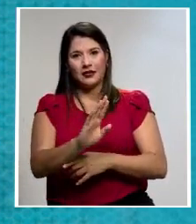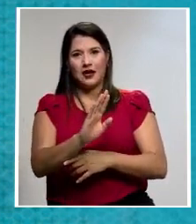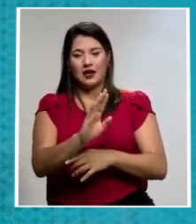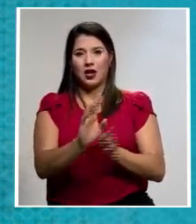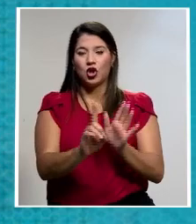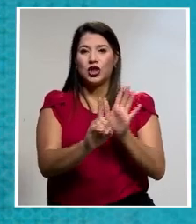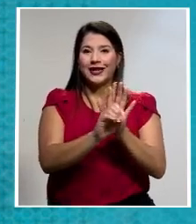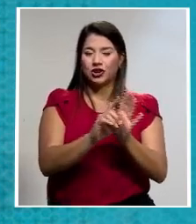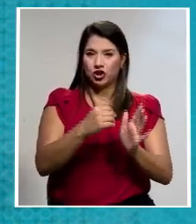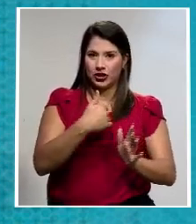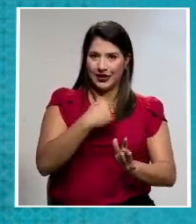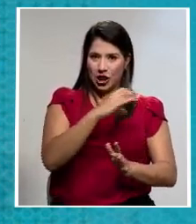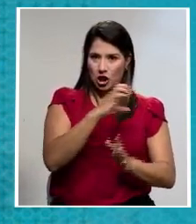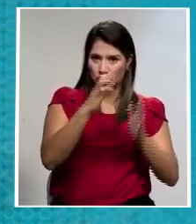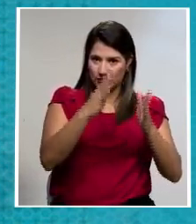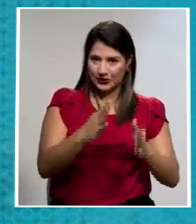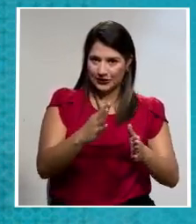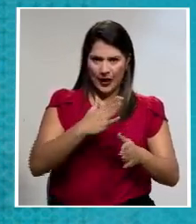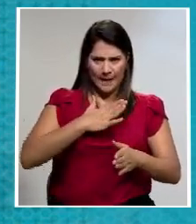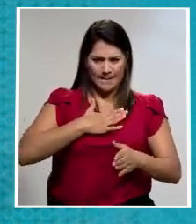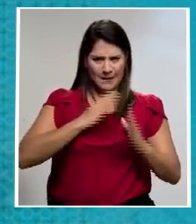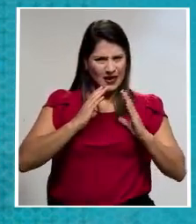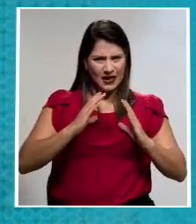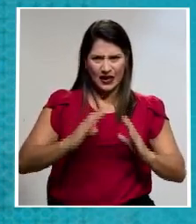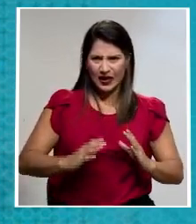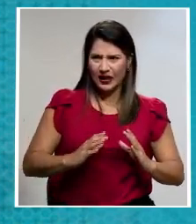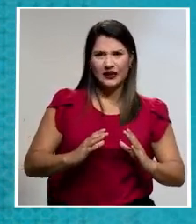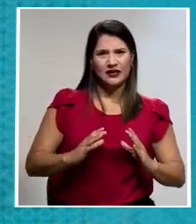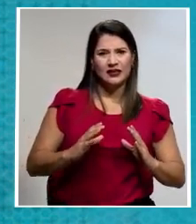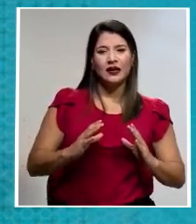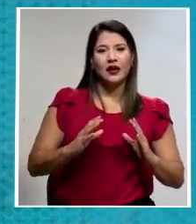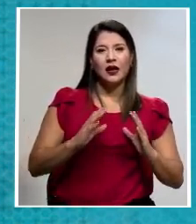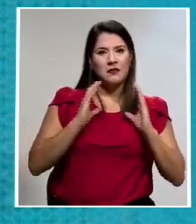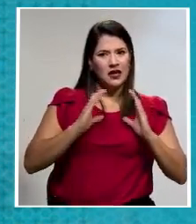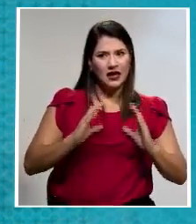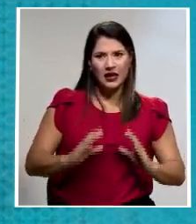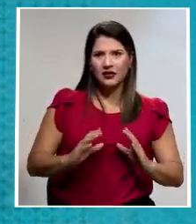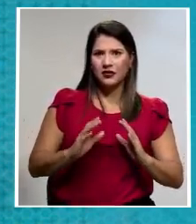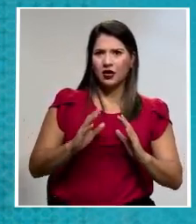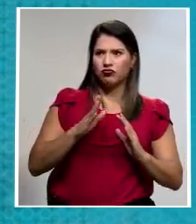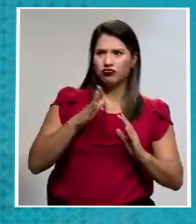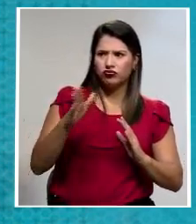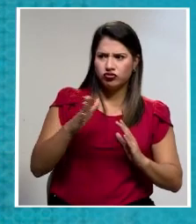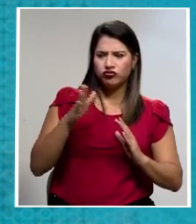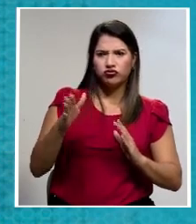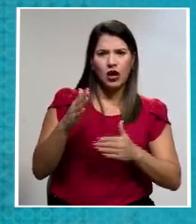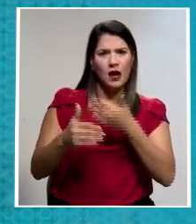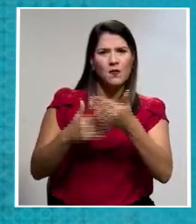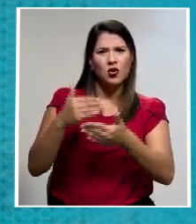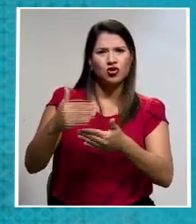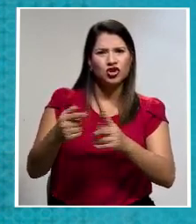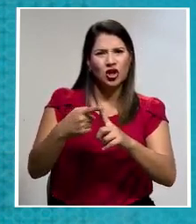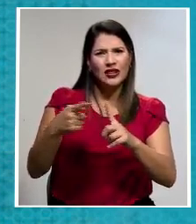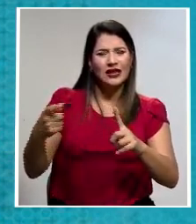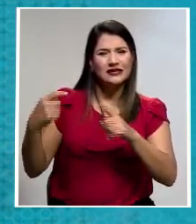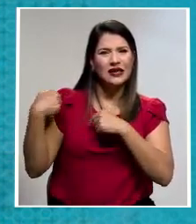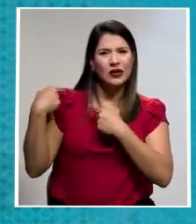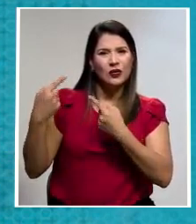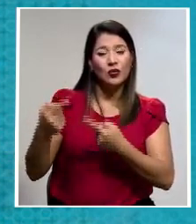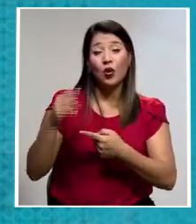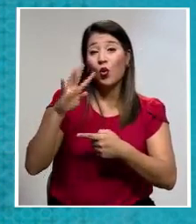sin tomar en cuenta que mi cliente está personado al proceso hace 4 años de forma voluntaria, sin tomar en cuenta que